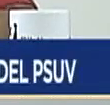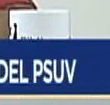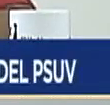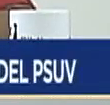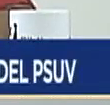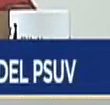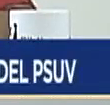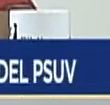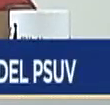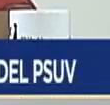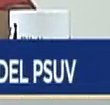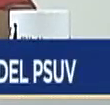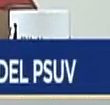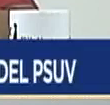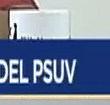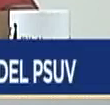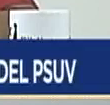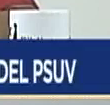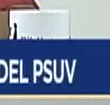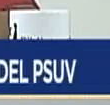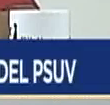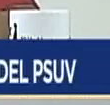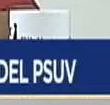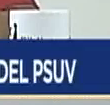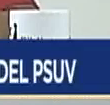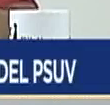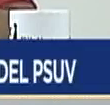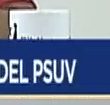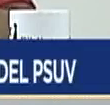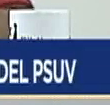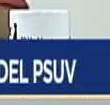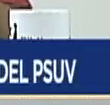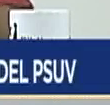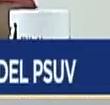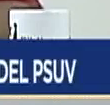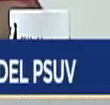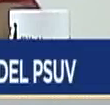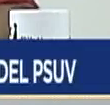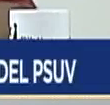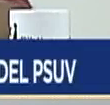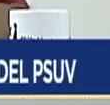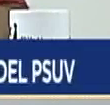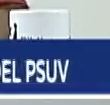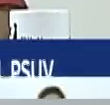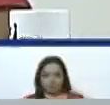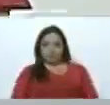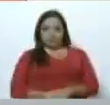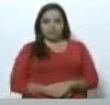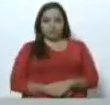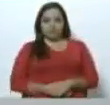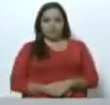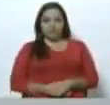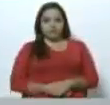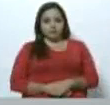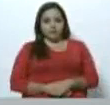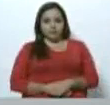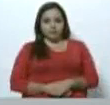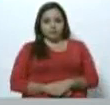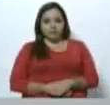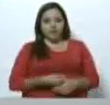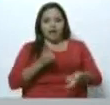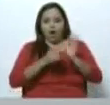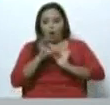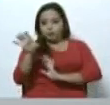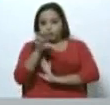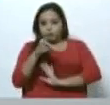No debe permitirse eso de los Estados Unidos. Hay países que tienen su propia realidad y los entendemos, nosotros los entendemos,